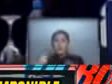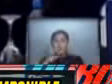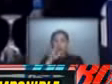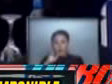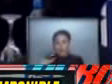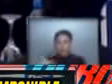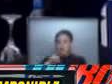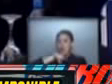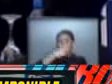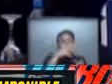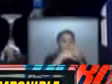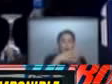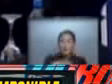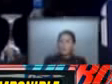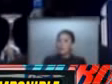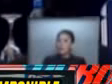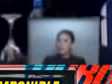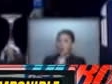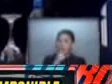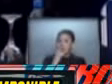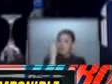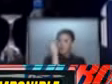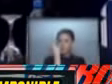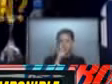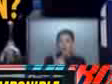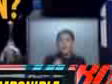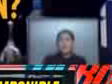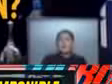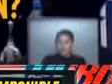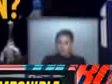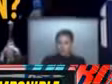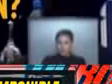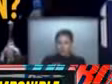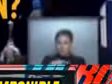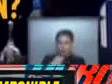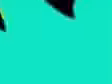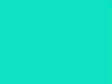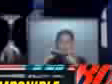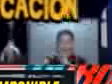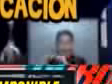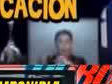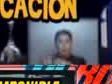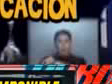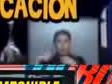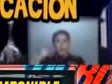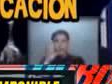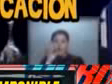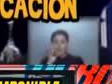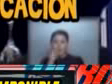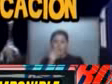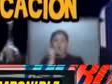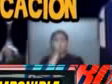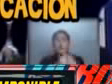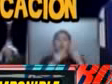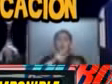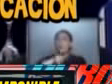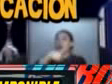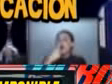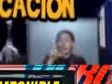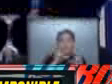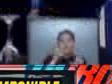con los demás grupos que no tienen esa entidad? ¿No tendrían libertad de expresión? ¿Cómo se explica que otros medios de